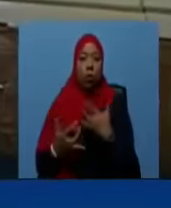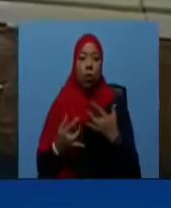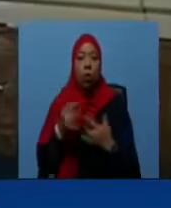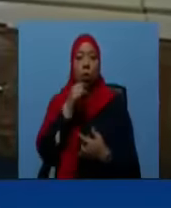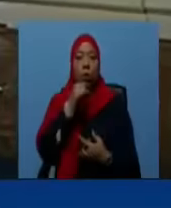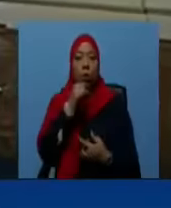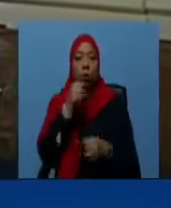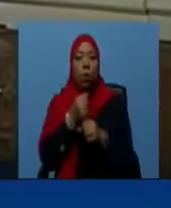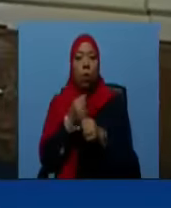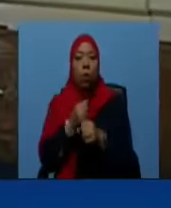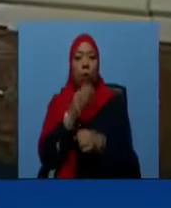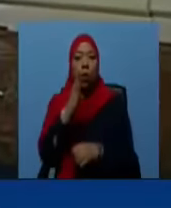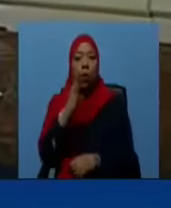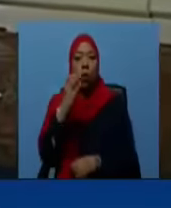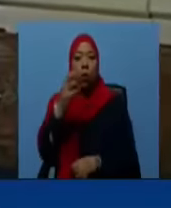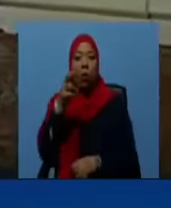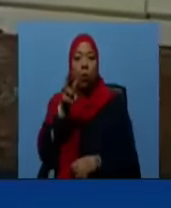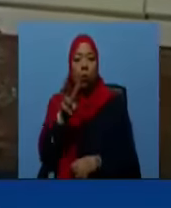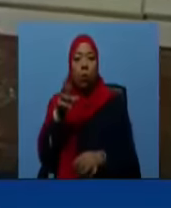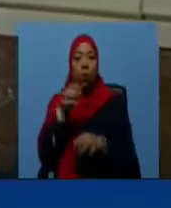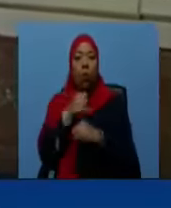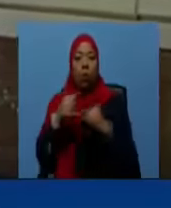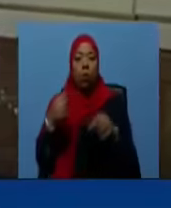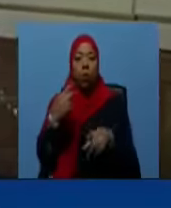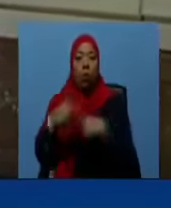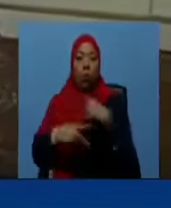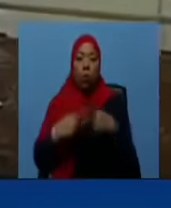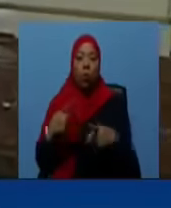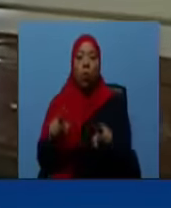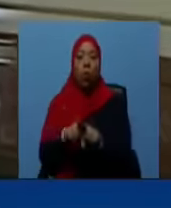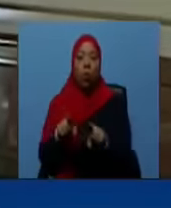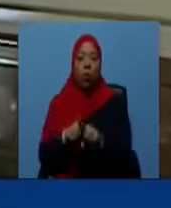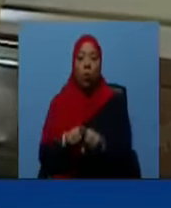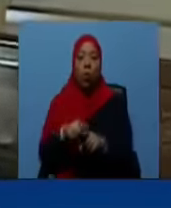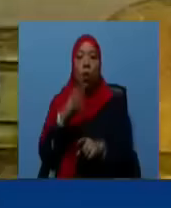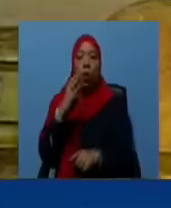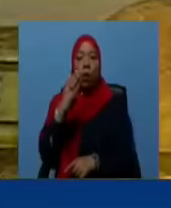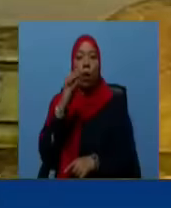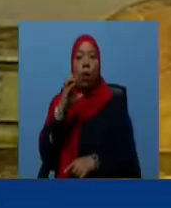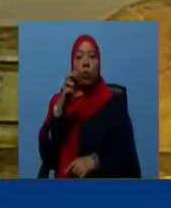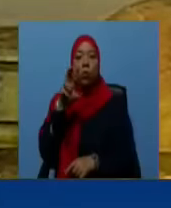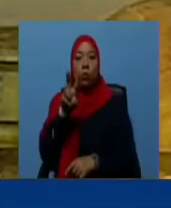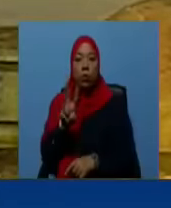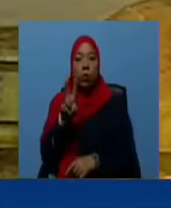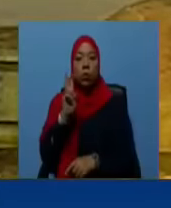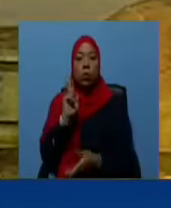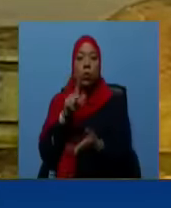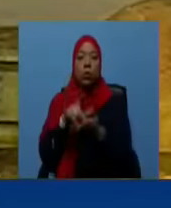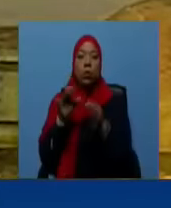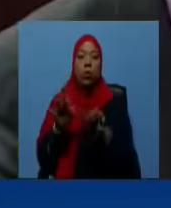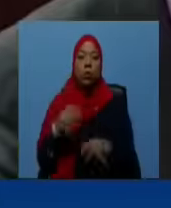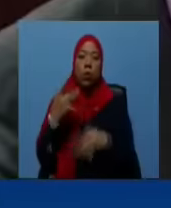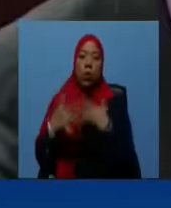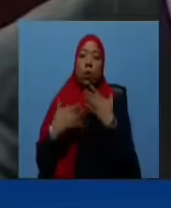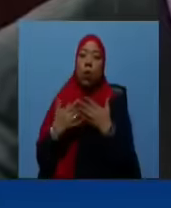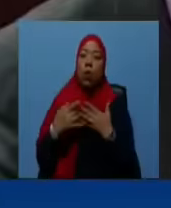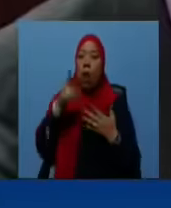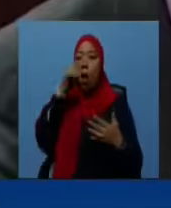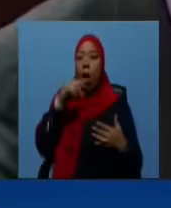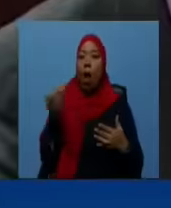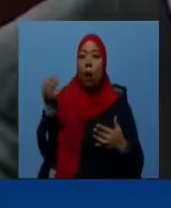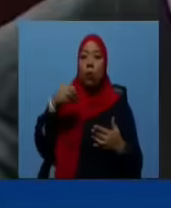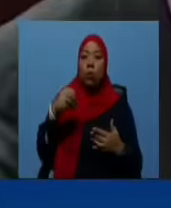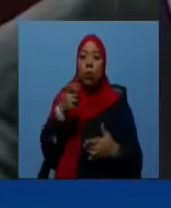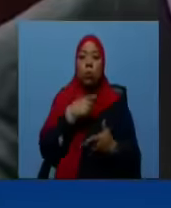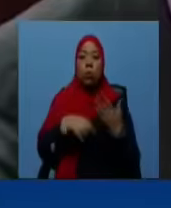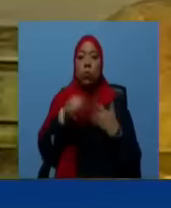del Banco Central que inclusive las estimaciones del Banco Central, que son buenas para el crecimiento anual, la